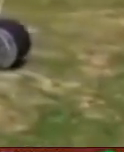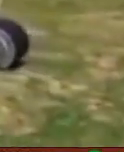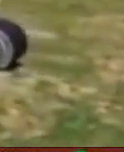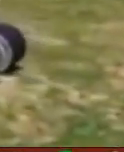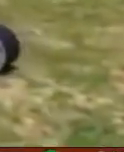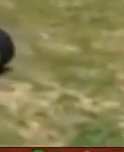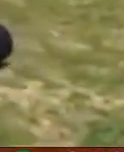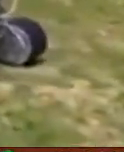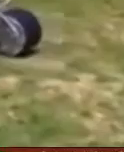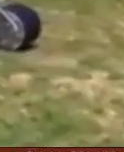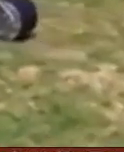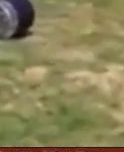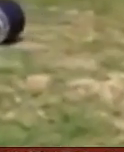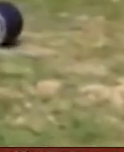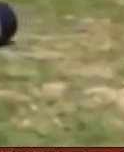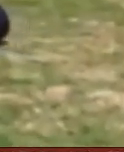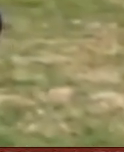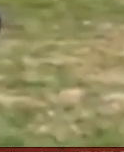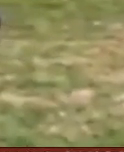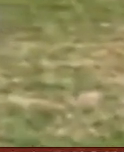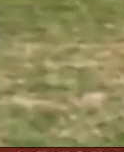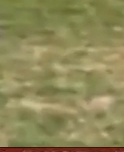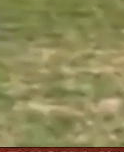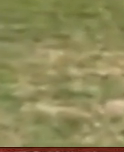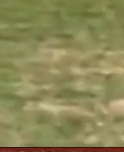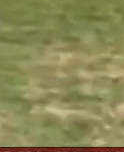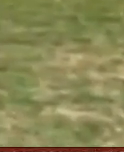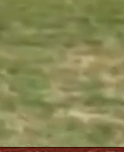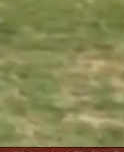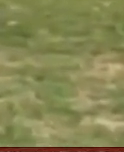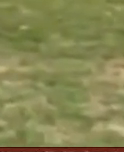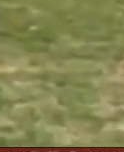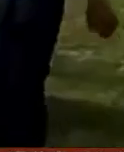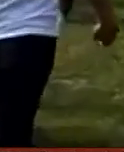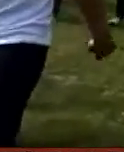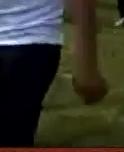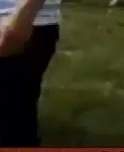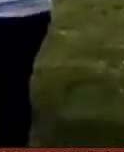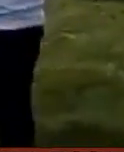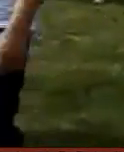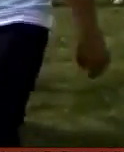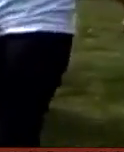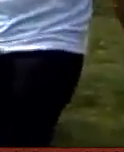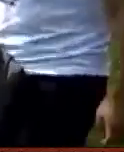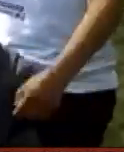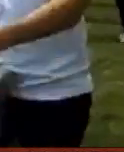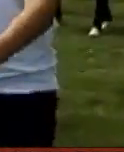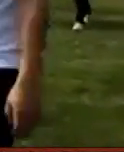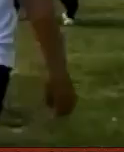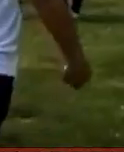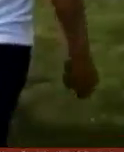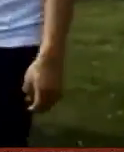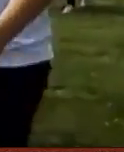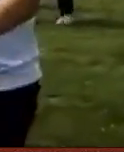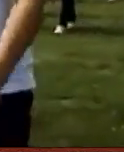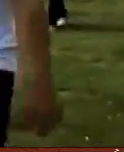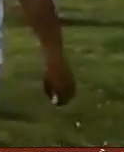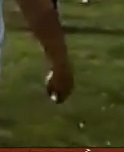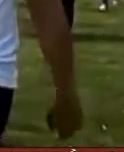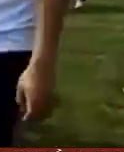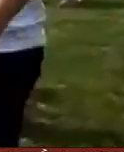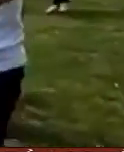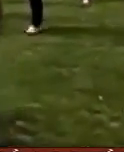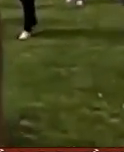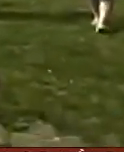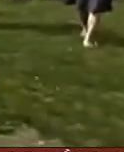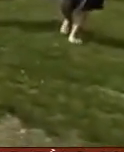en Marte. El objetivo de este proyecto es ganar el concurso internacional Sample Return Robot Challenge, al que